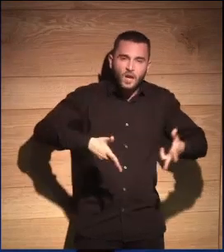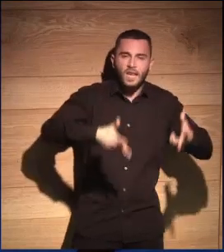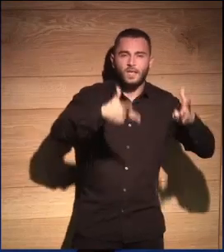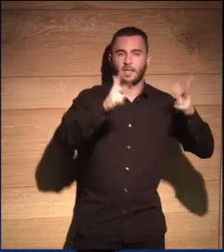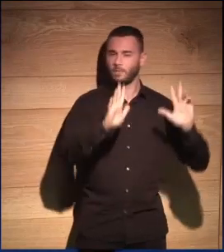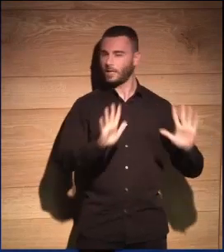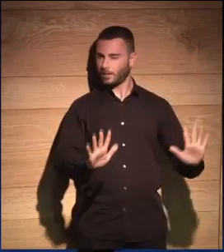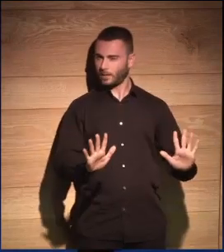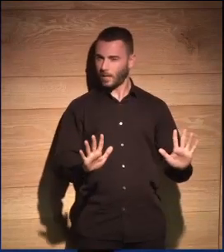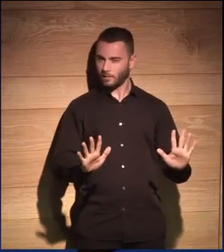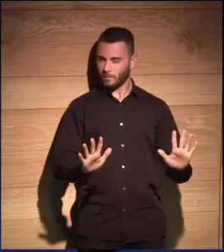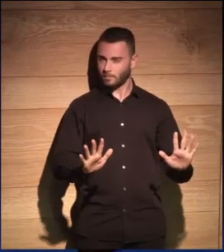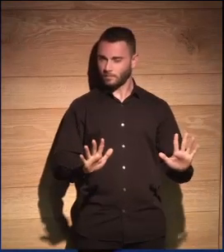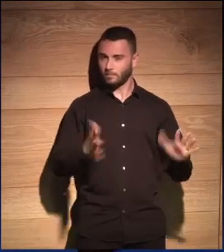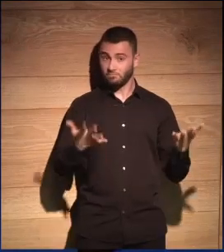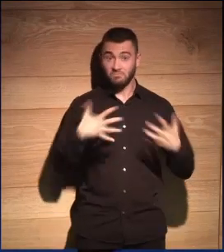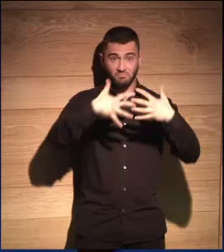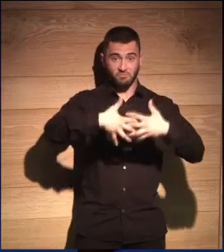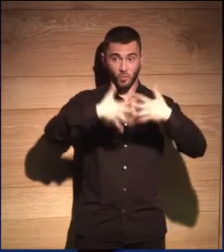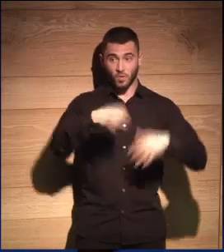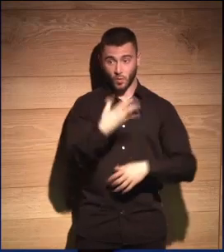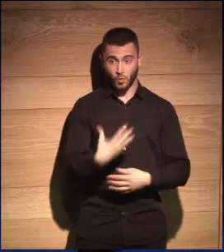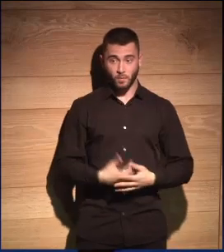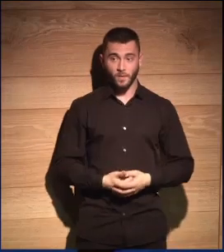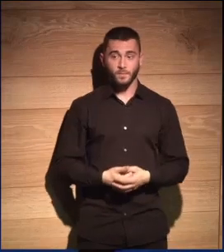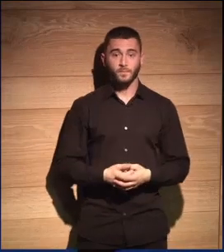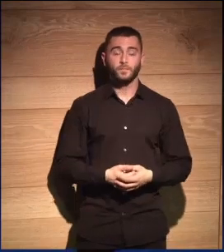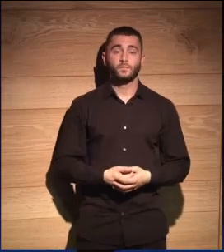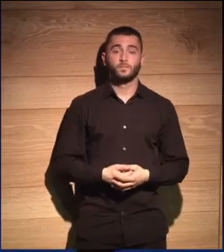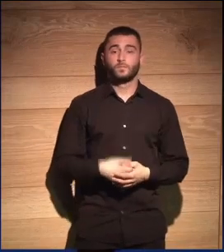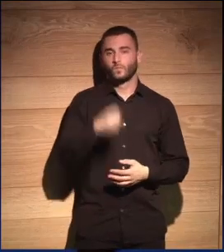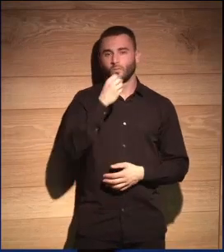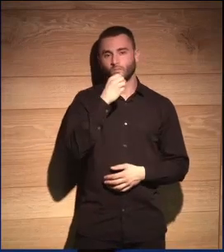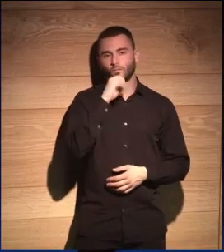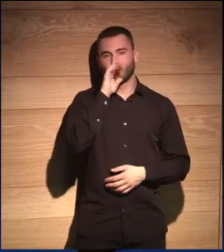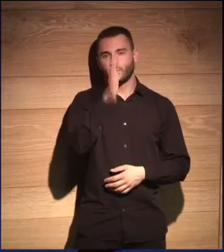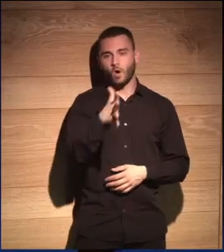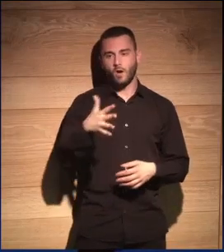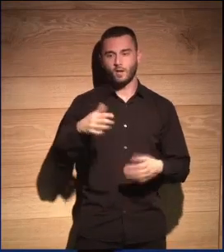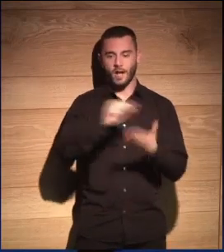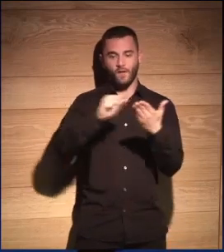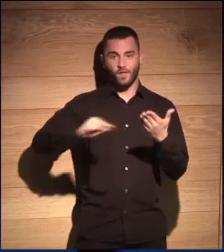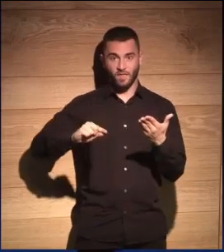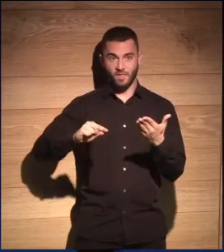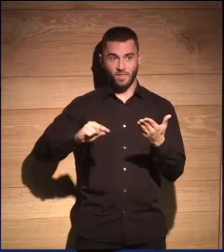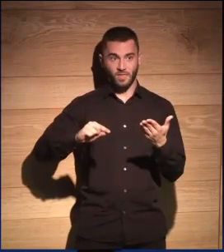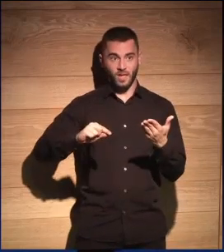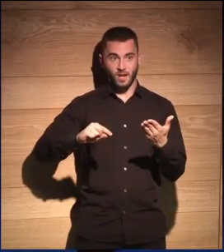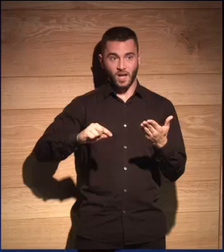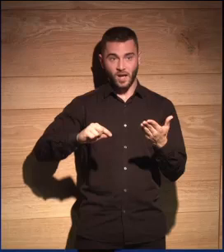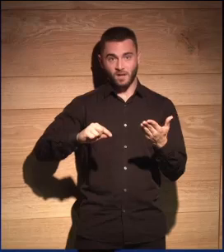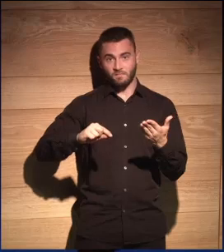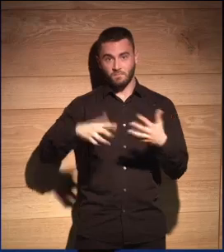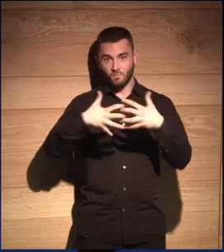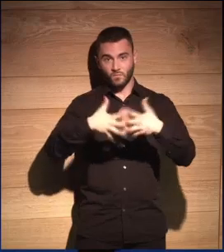hora de hacerlo. Y nos ha funcionado muy bien porque... Hay buen ambiente en la oficina, el silencio que dices, nos lo han comentado más